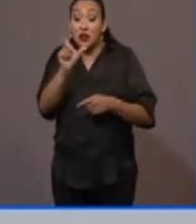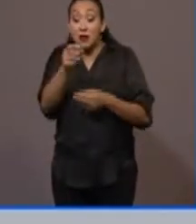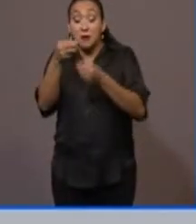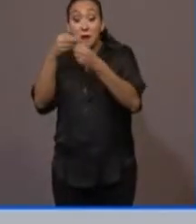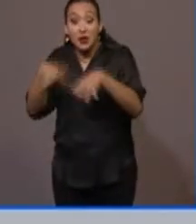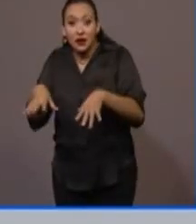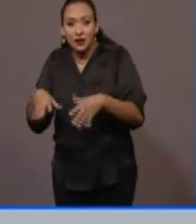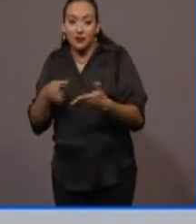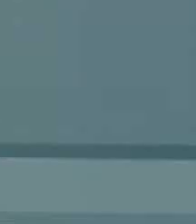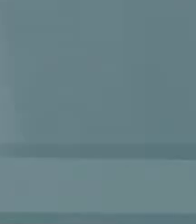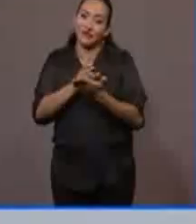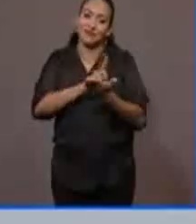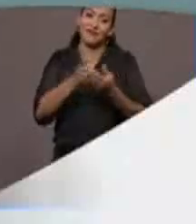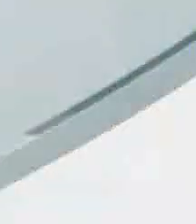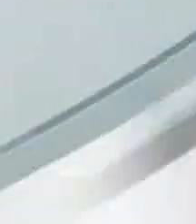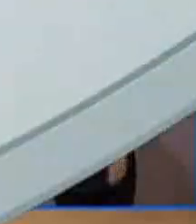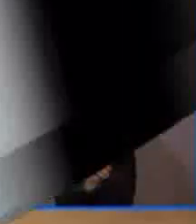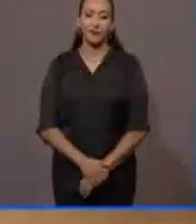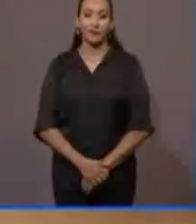caso.